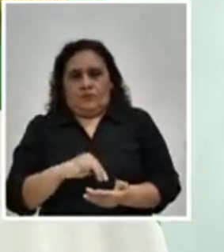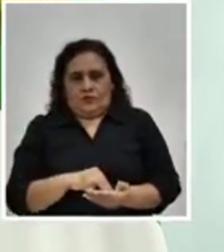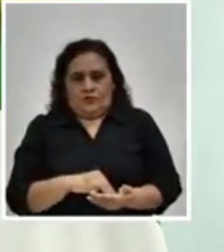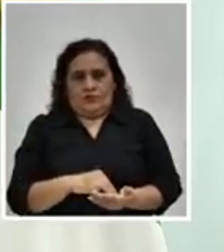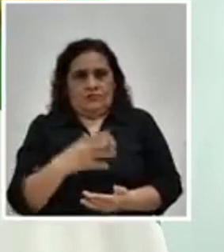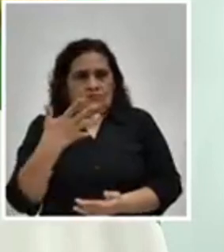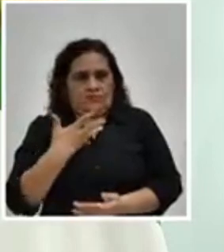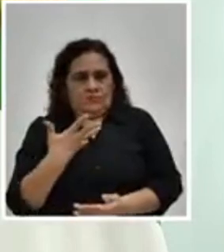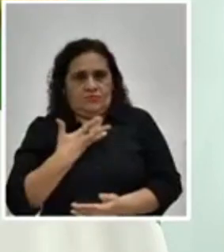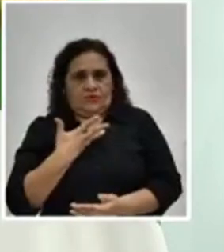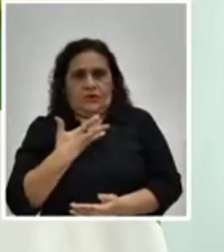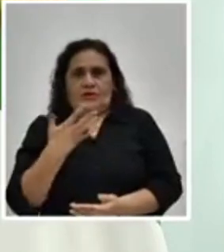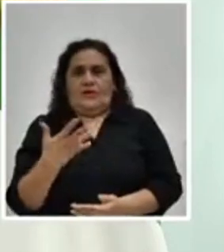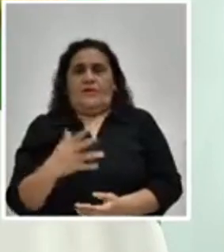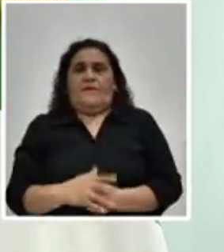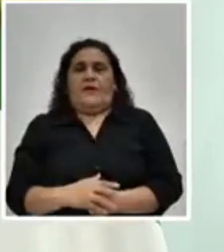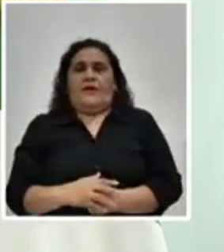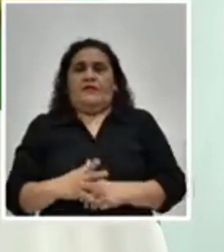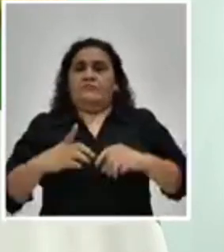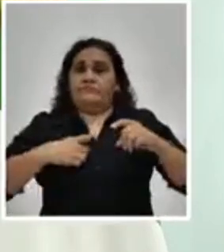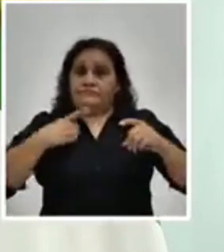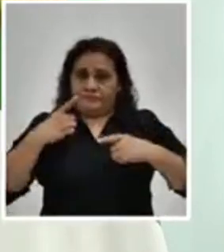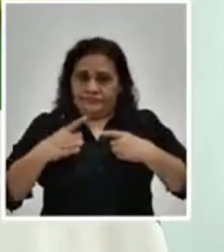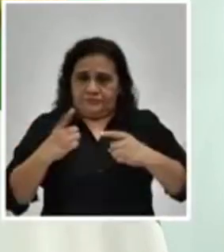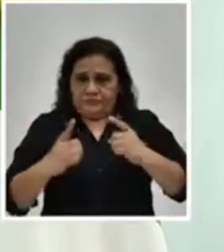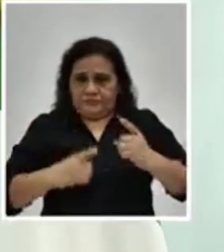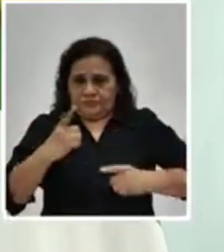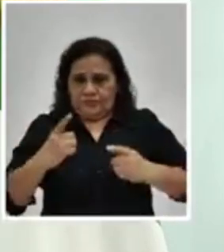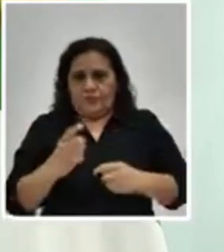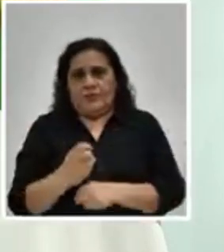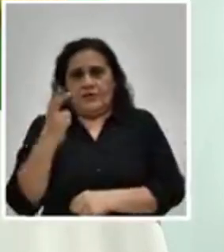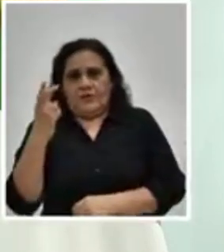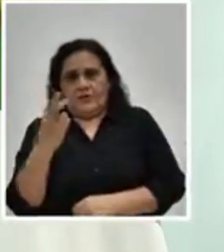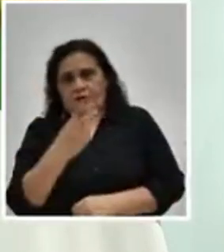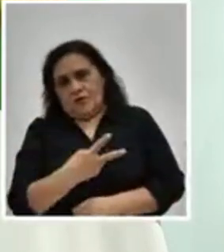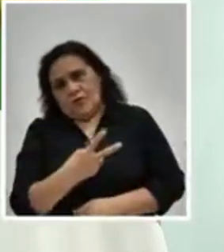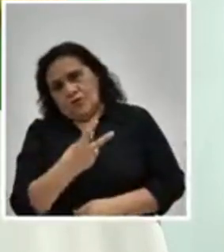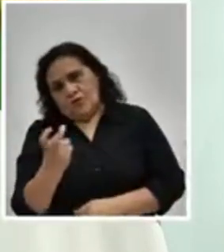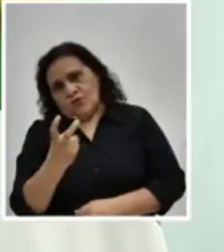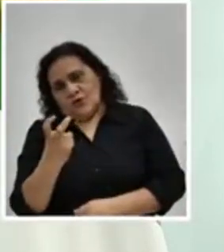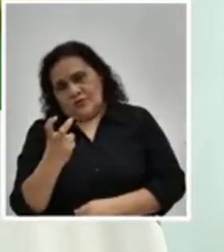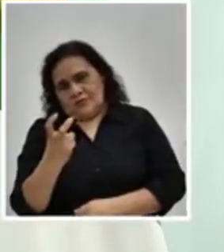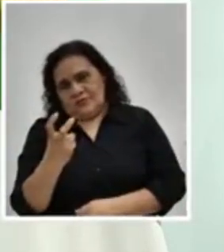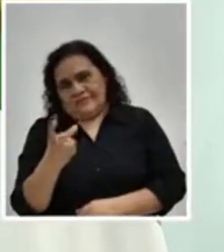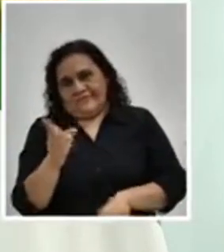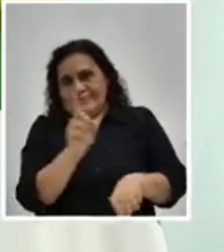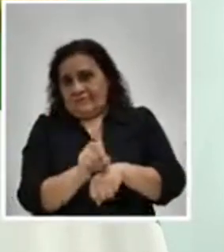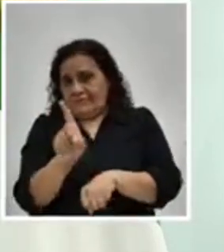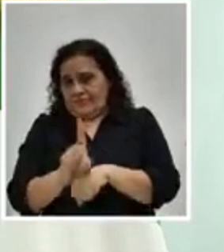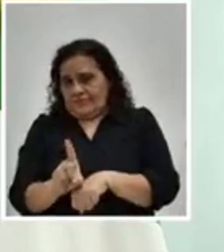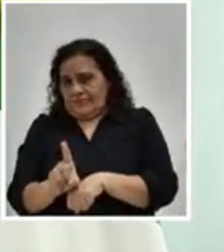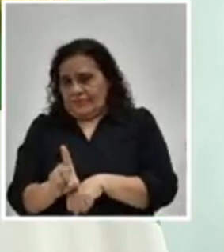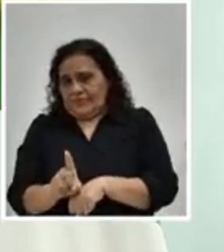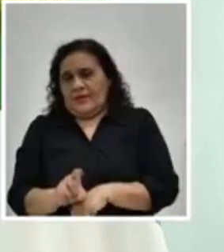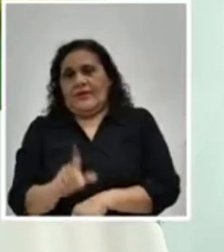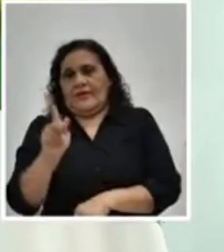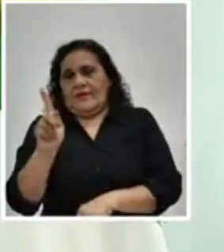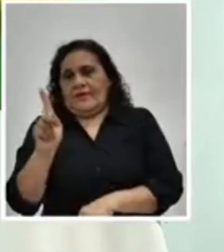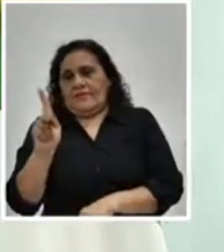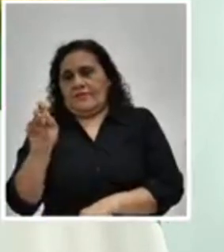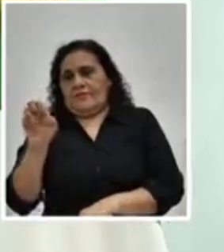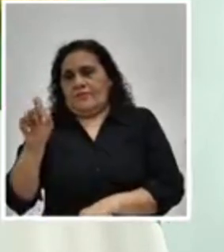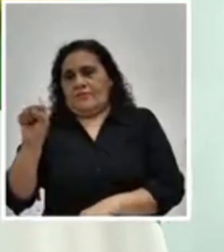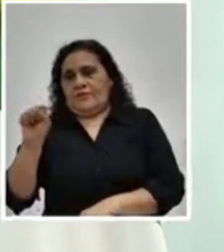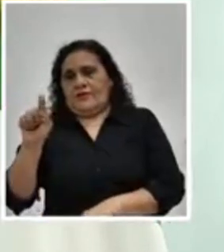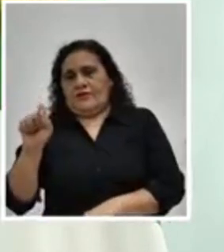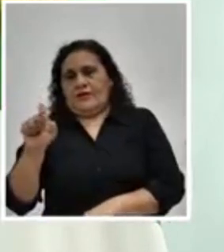una afluencia de deportistas de más de 200 de ellos al día. Pista de tartán y remodelación del